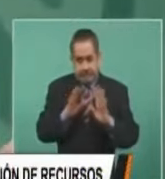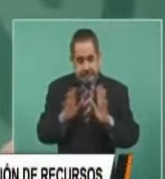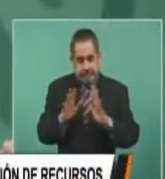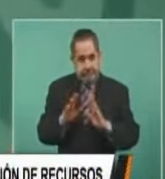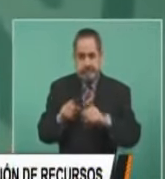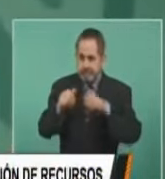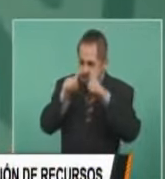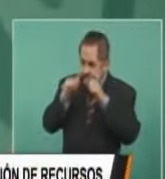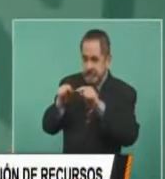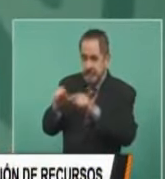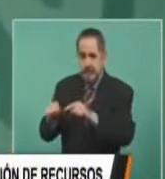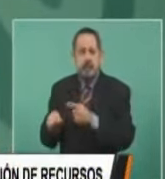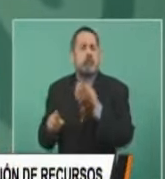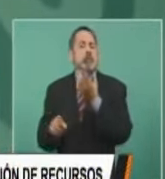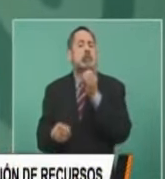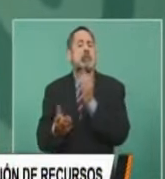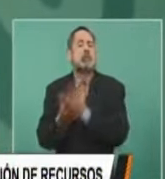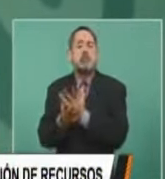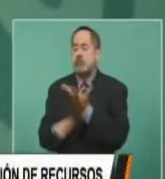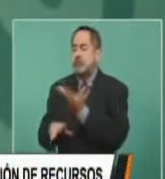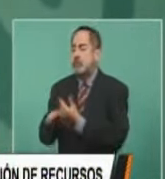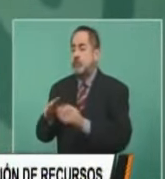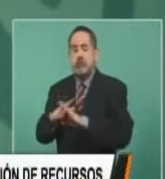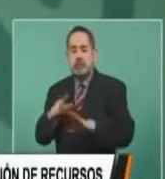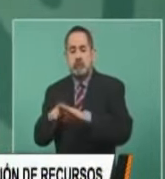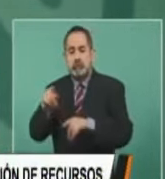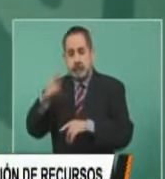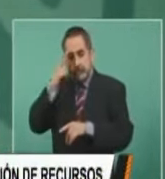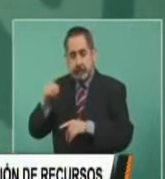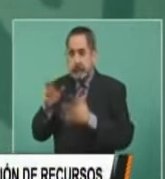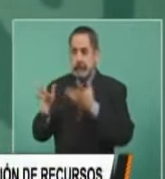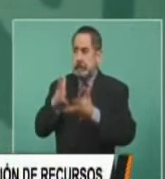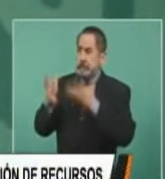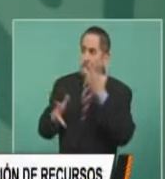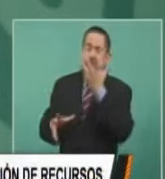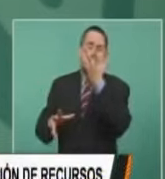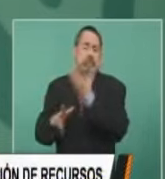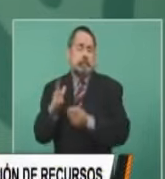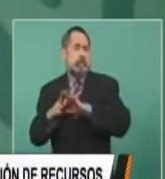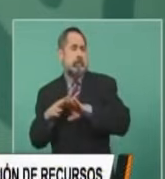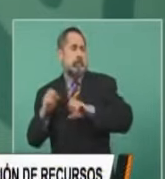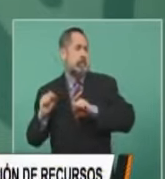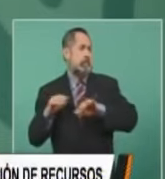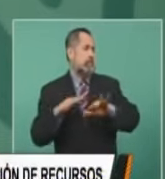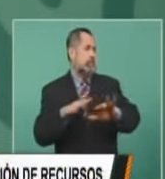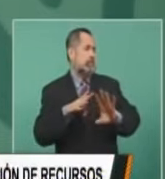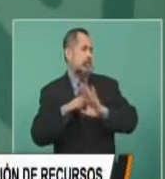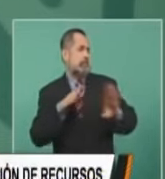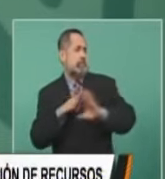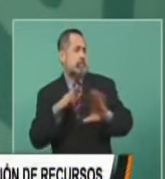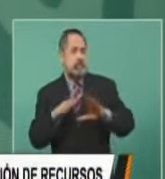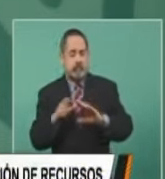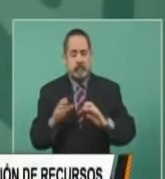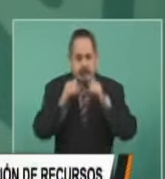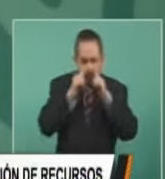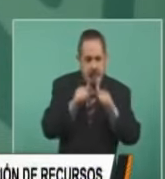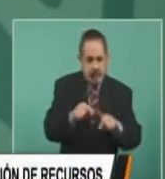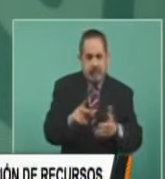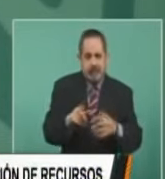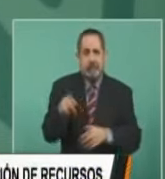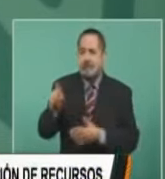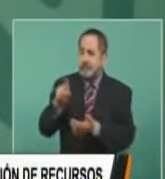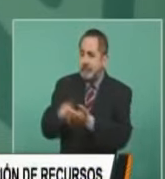Atender a los migrantes haitianos que por necesidad salen de su país, por